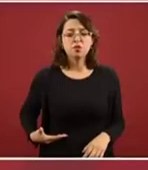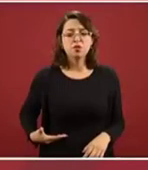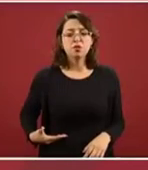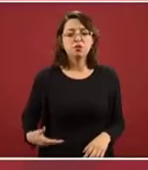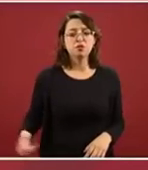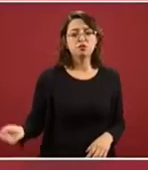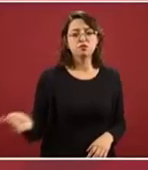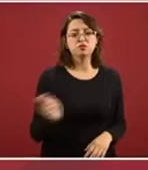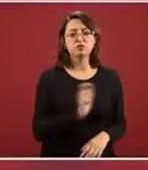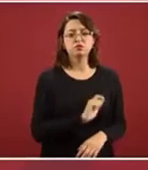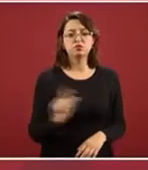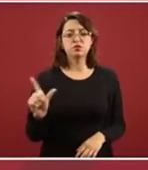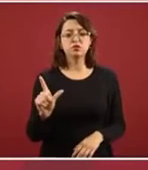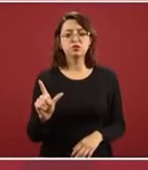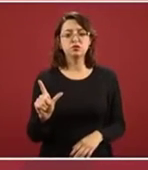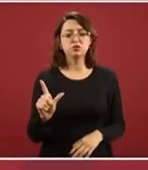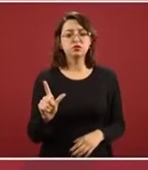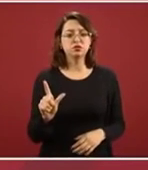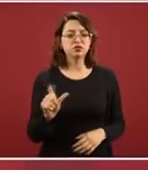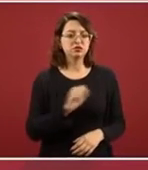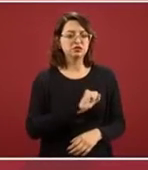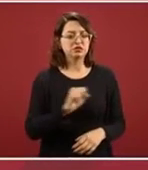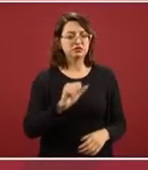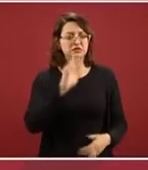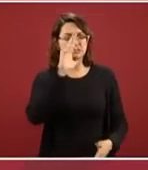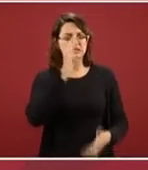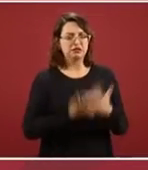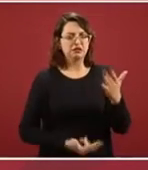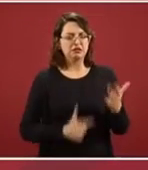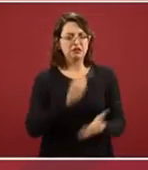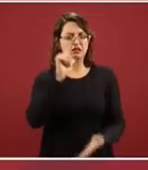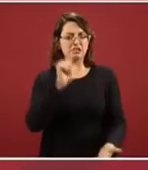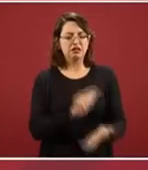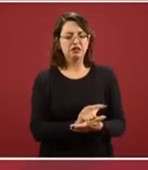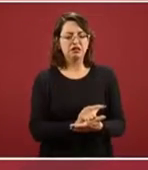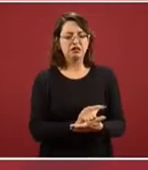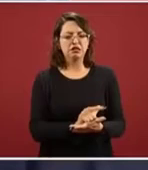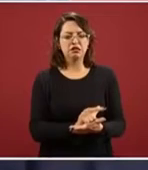famoso, ¿no?, delincuente.